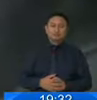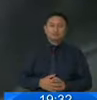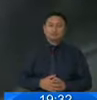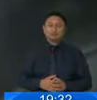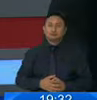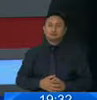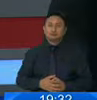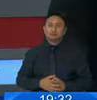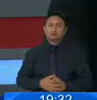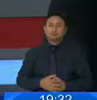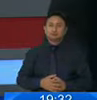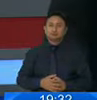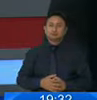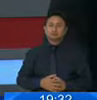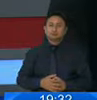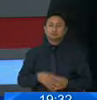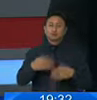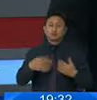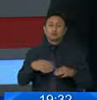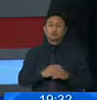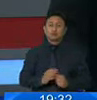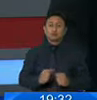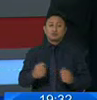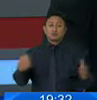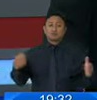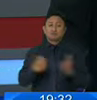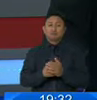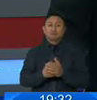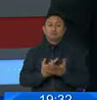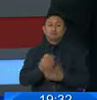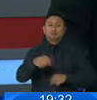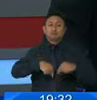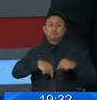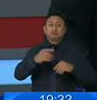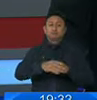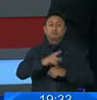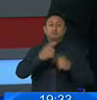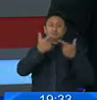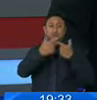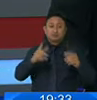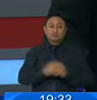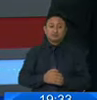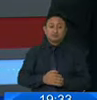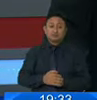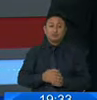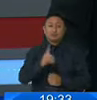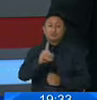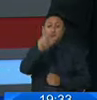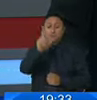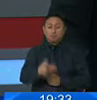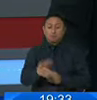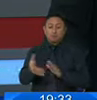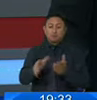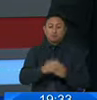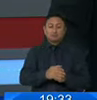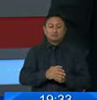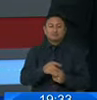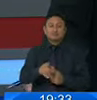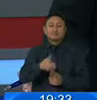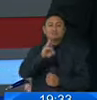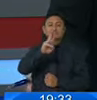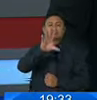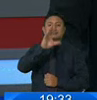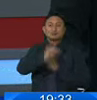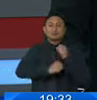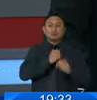Casamén. Un terrible accidente de tránsito en el cantón La Libertad cobró la vida de un ciudadano de 65 años.